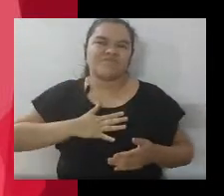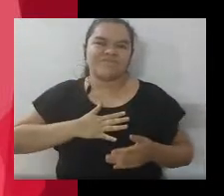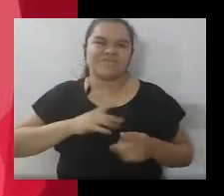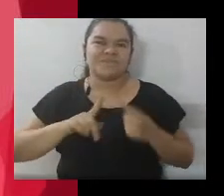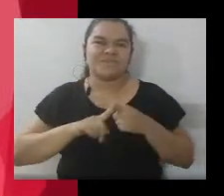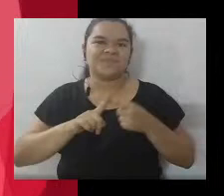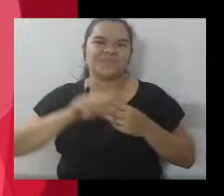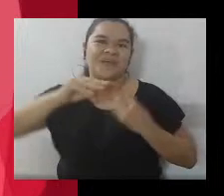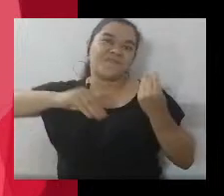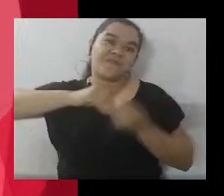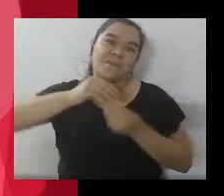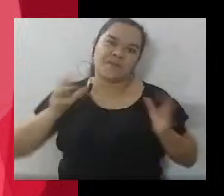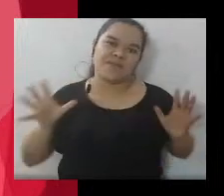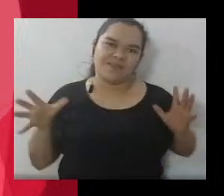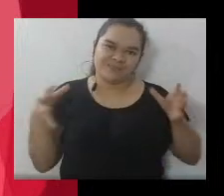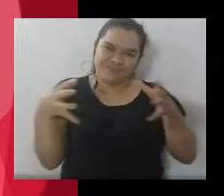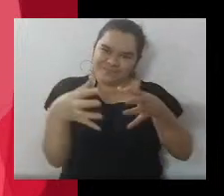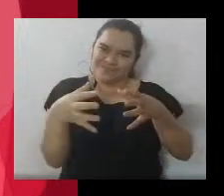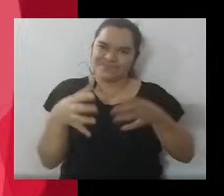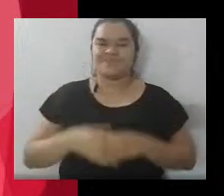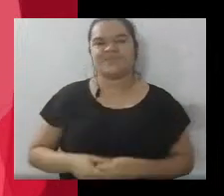Karina.